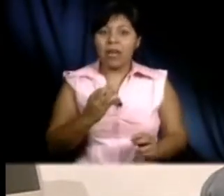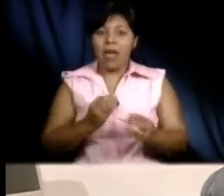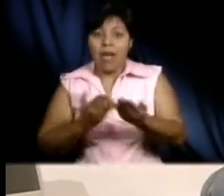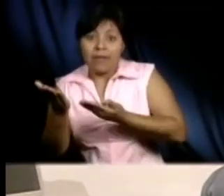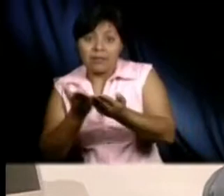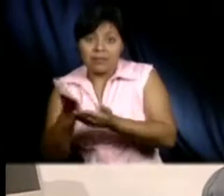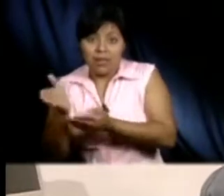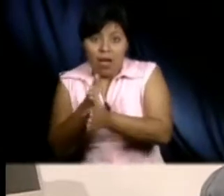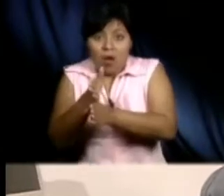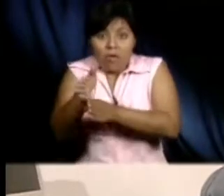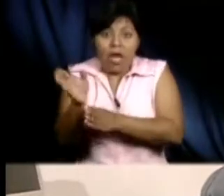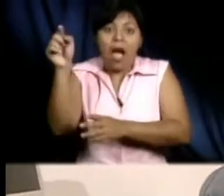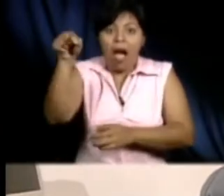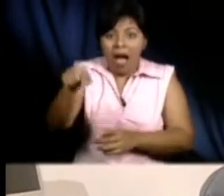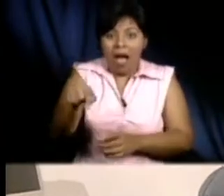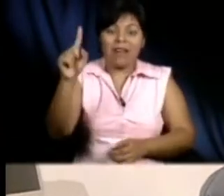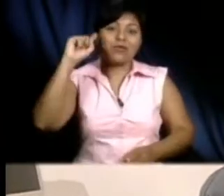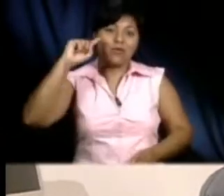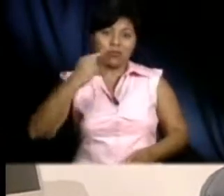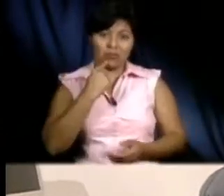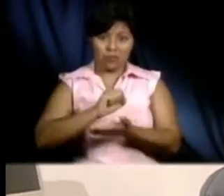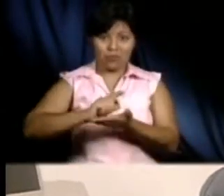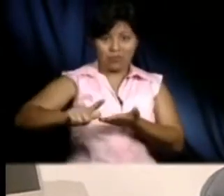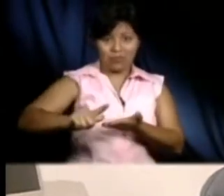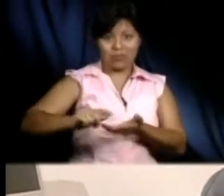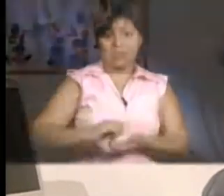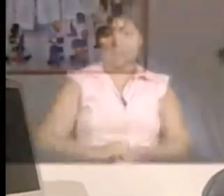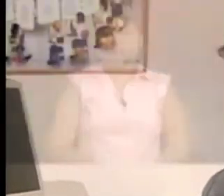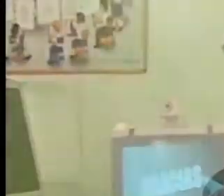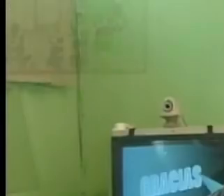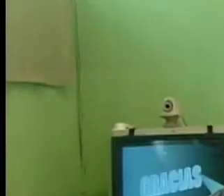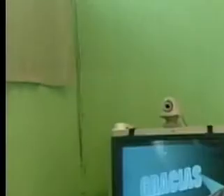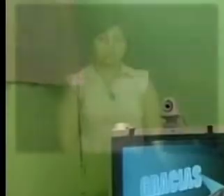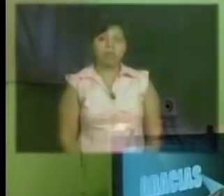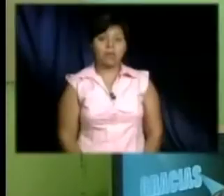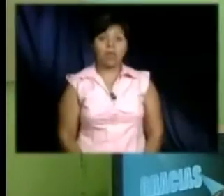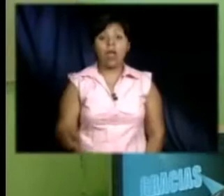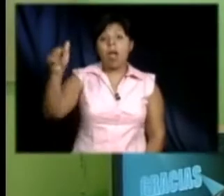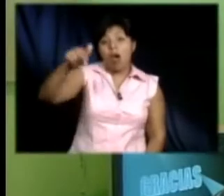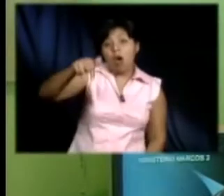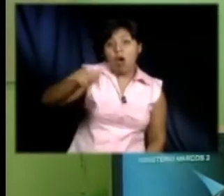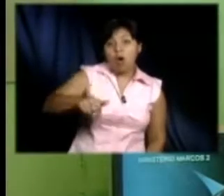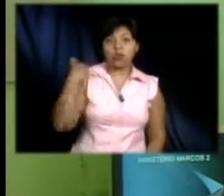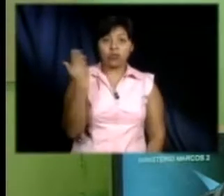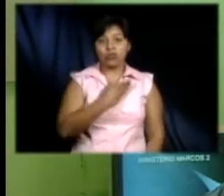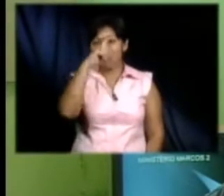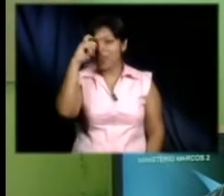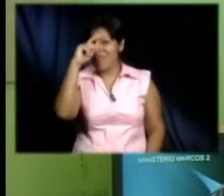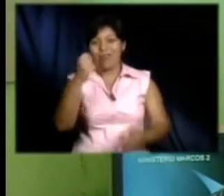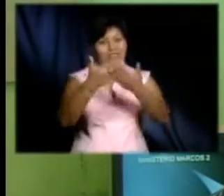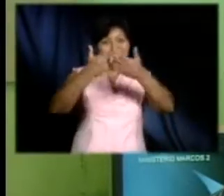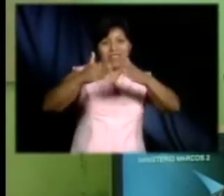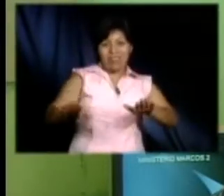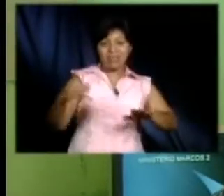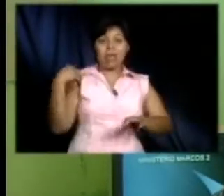a través de servicios especializados como escuelas de sordos para ellos. Pero ahora estamos trabajando al revés. El